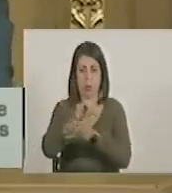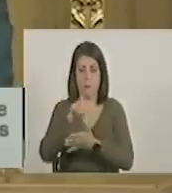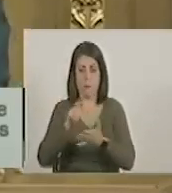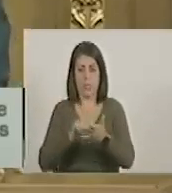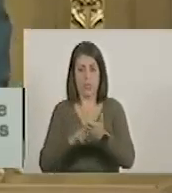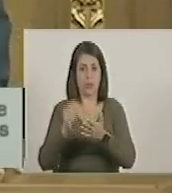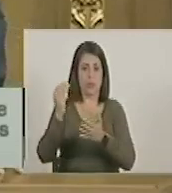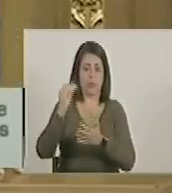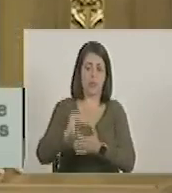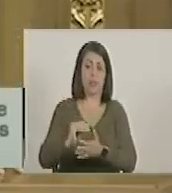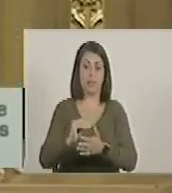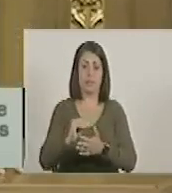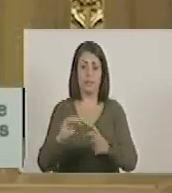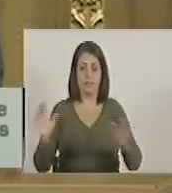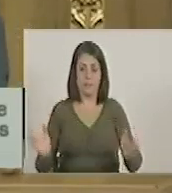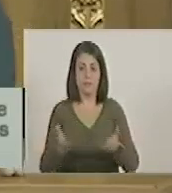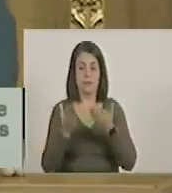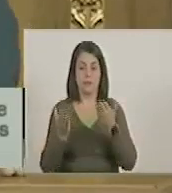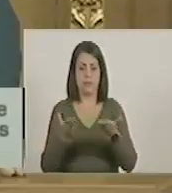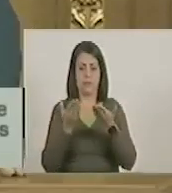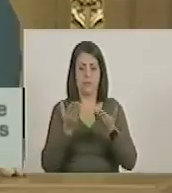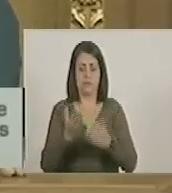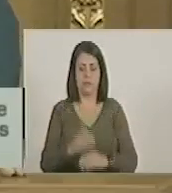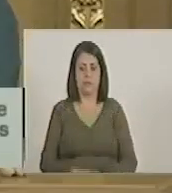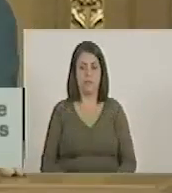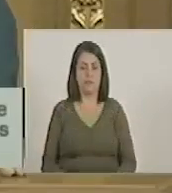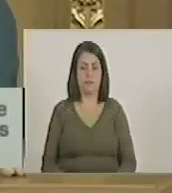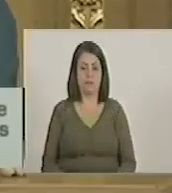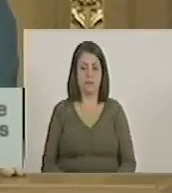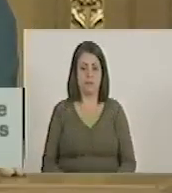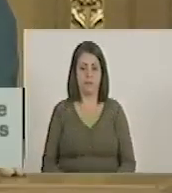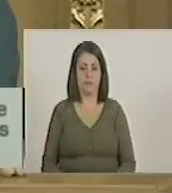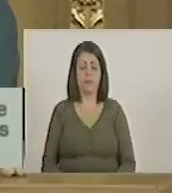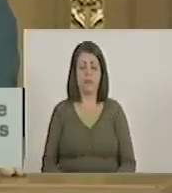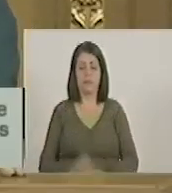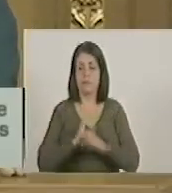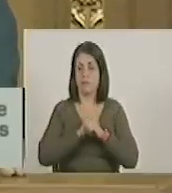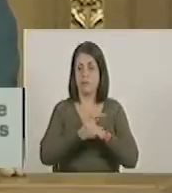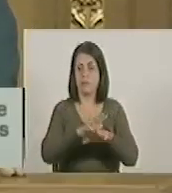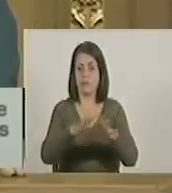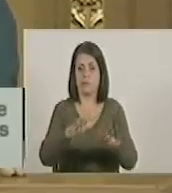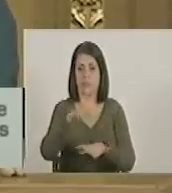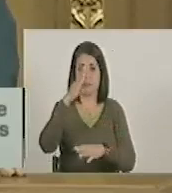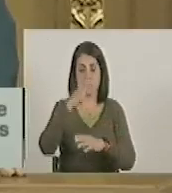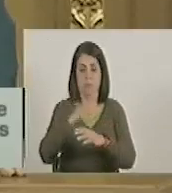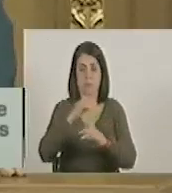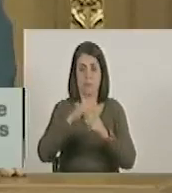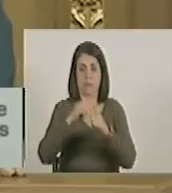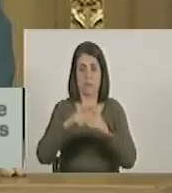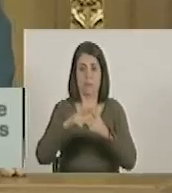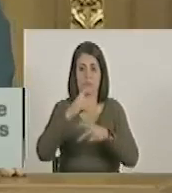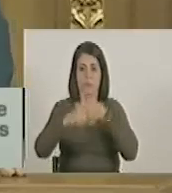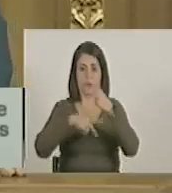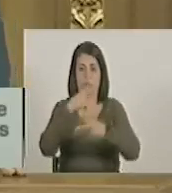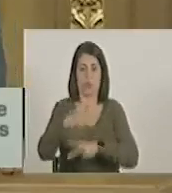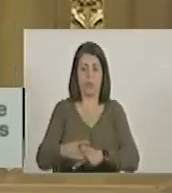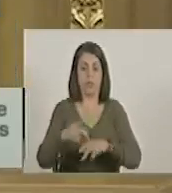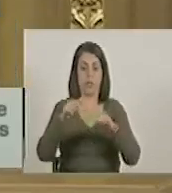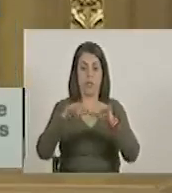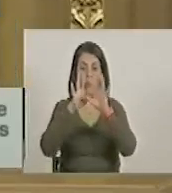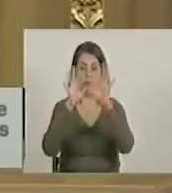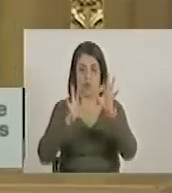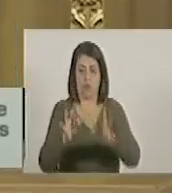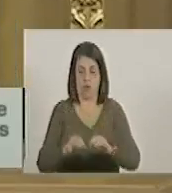el mayor impulso en función del despliegue de las fuerzas productivas, y esta es una